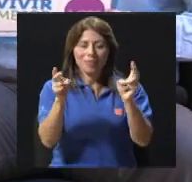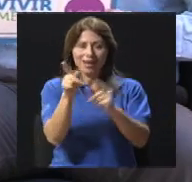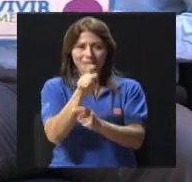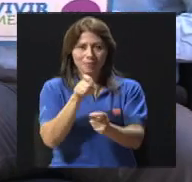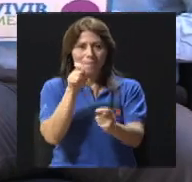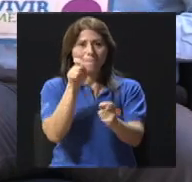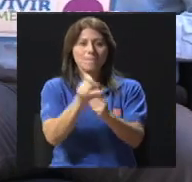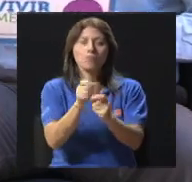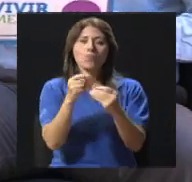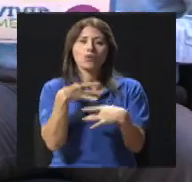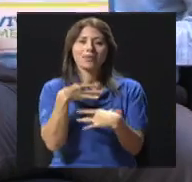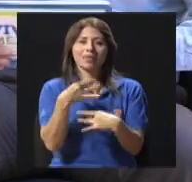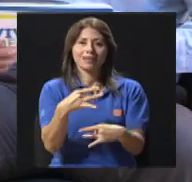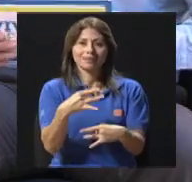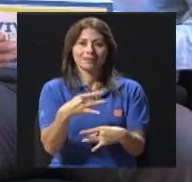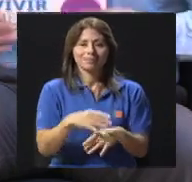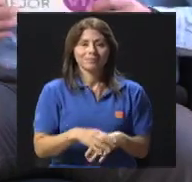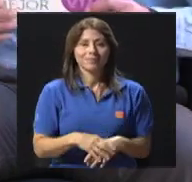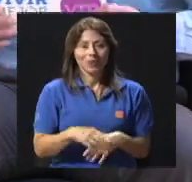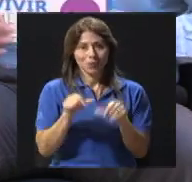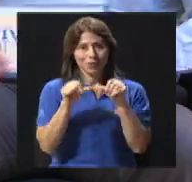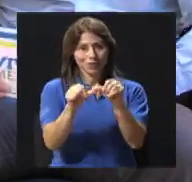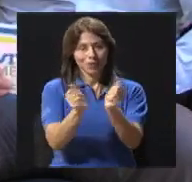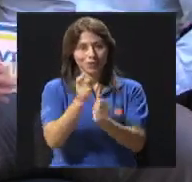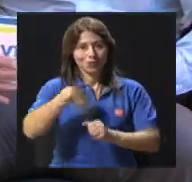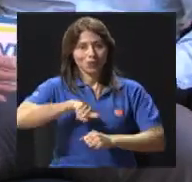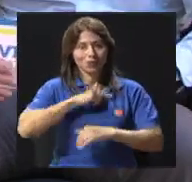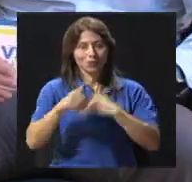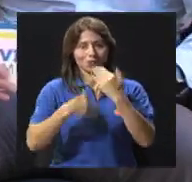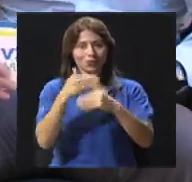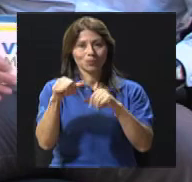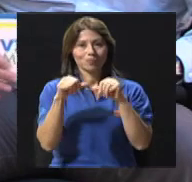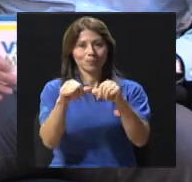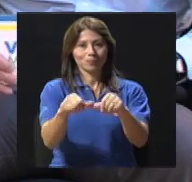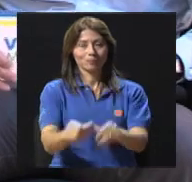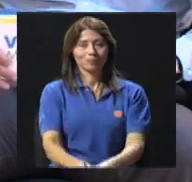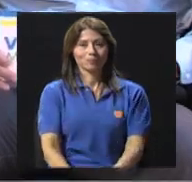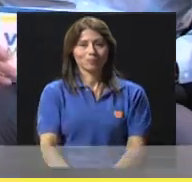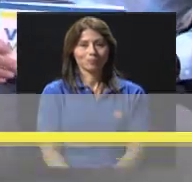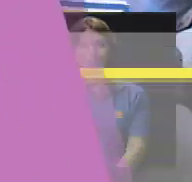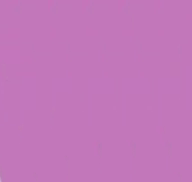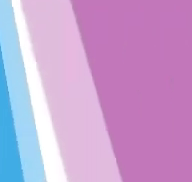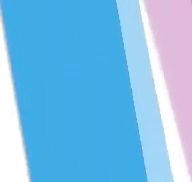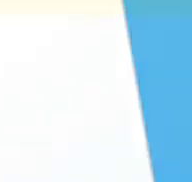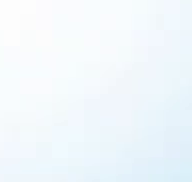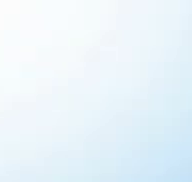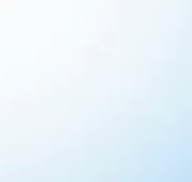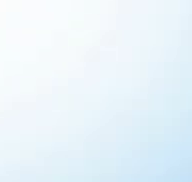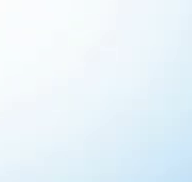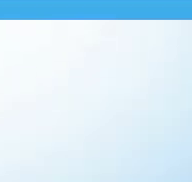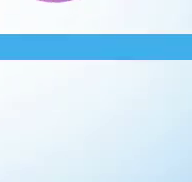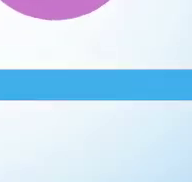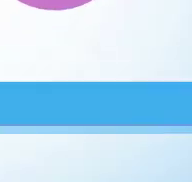muy específico y que es muy interesante. Claro. Quédese con nosotros y ya regresamos.